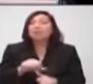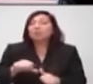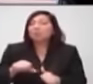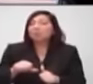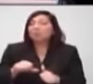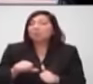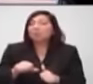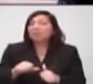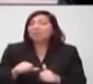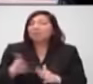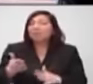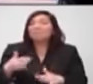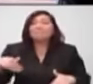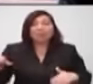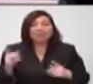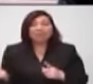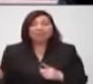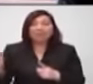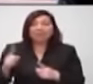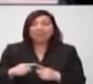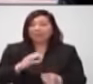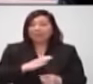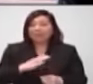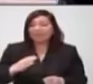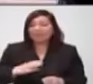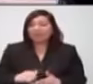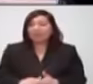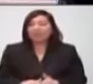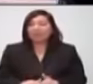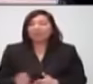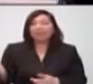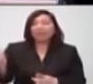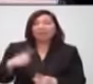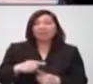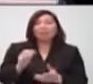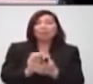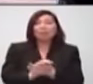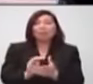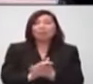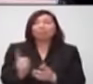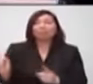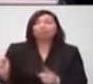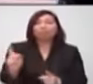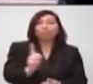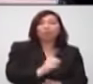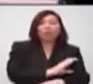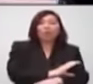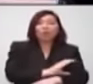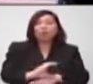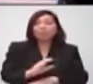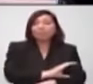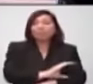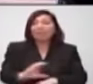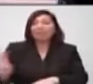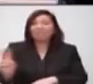se conecte desde el Callao prácticamente hasta la Herradura. Este es prácticamente toda la franja costera, va a estar